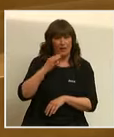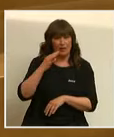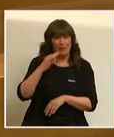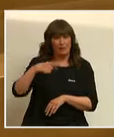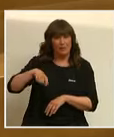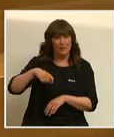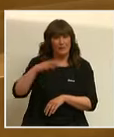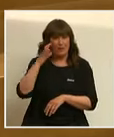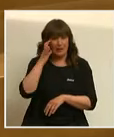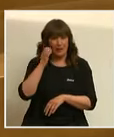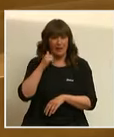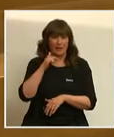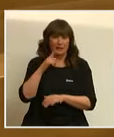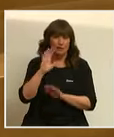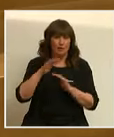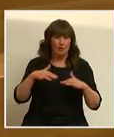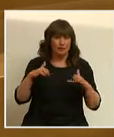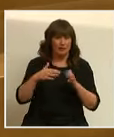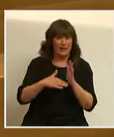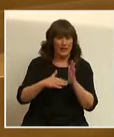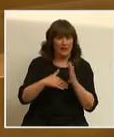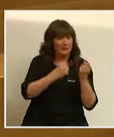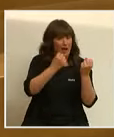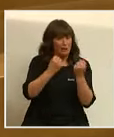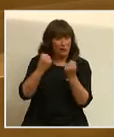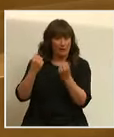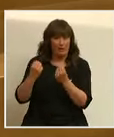Corts Valencianes, autoridades,